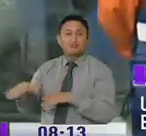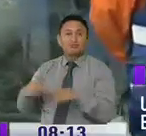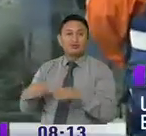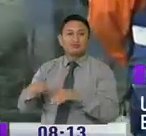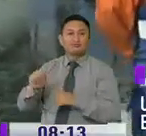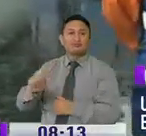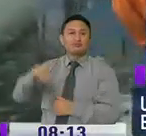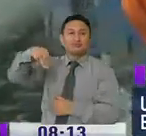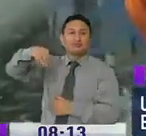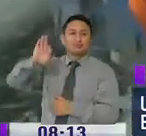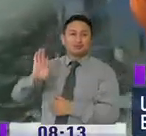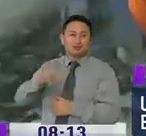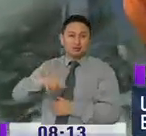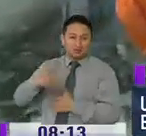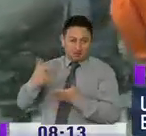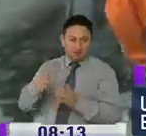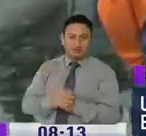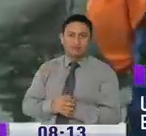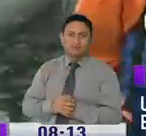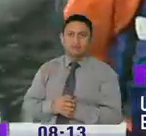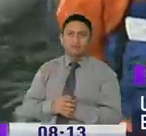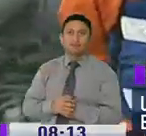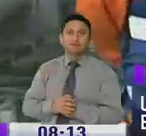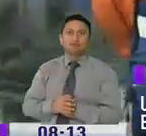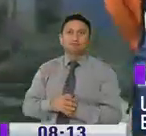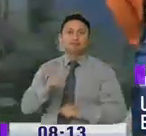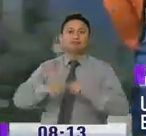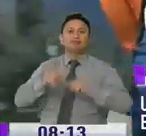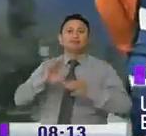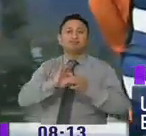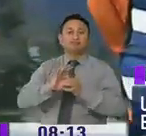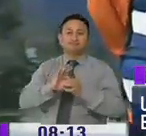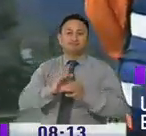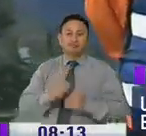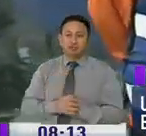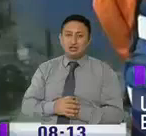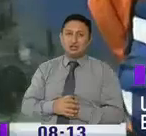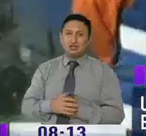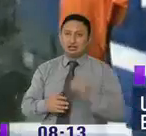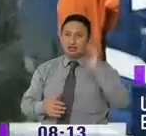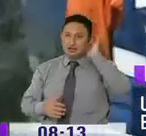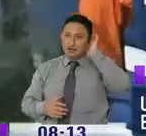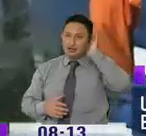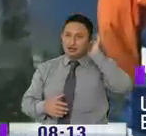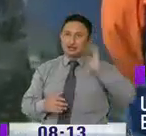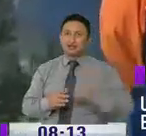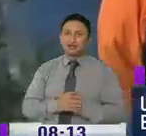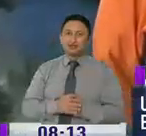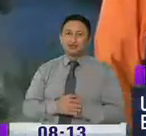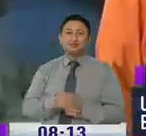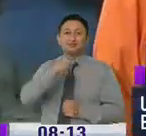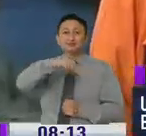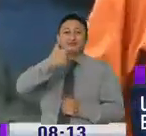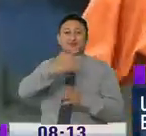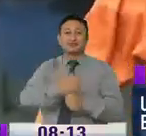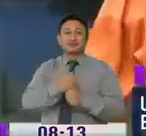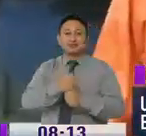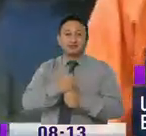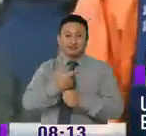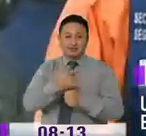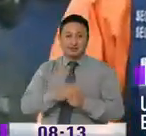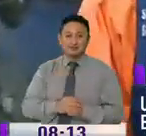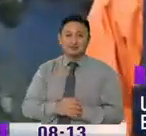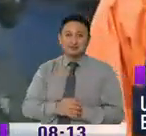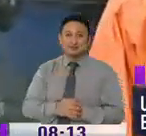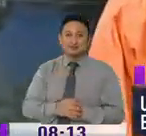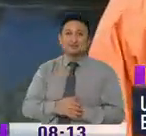la Agencia Metropolitana de Tránsito. Así es, Roberto, amigos, buenos días. La Alcaldía del Distrito Metropolitano de Quito, a través de la Secretaría de Seguridad y Gobernabilidad,